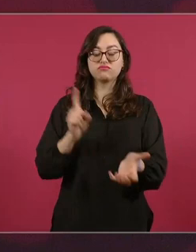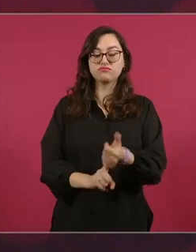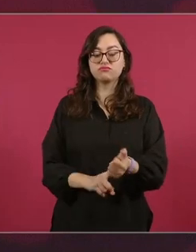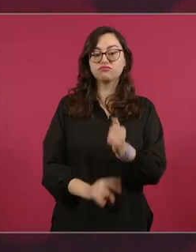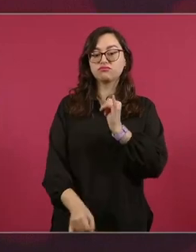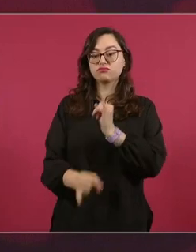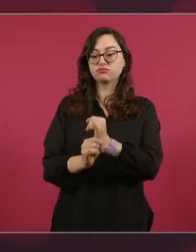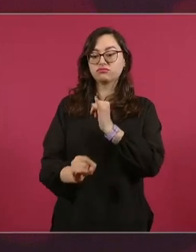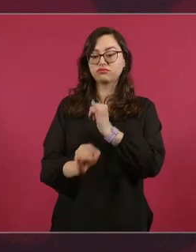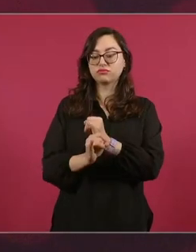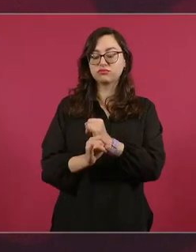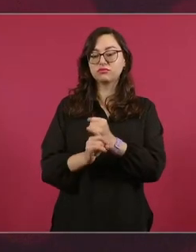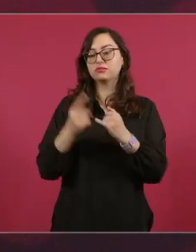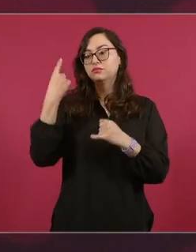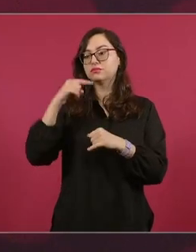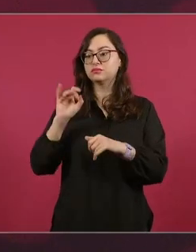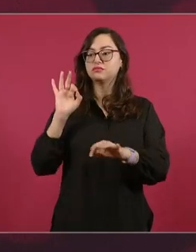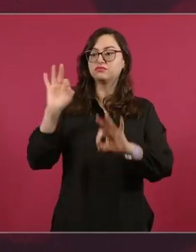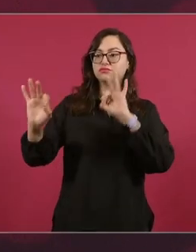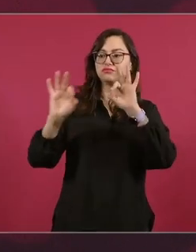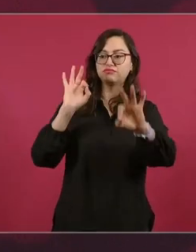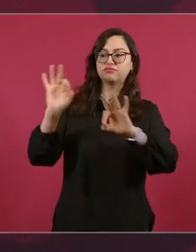compran publicidad